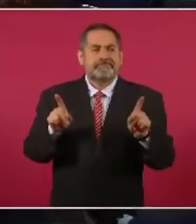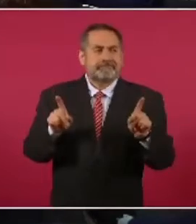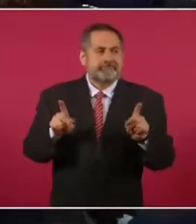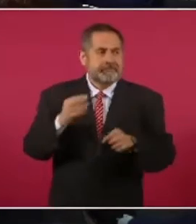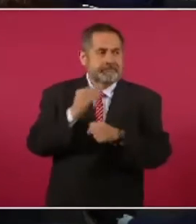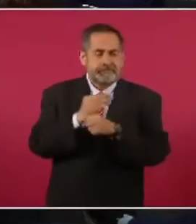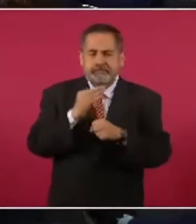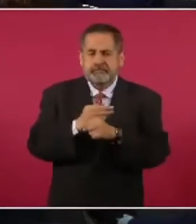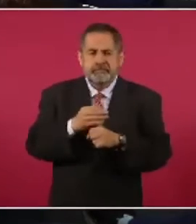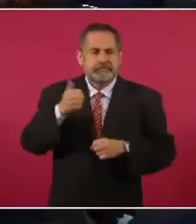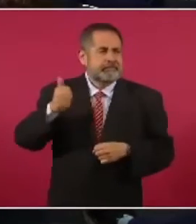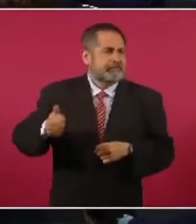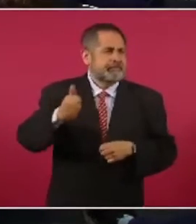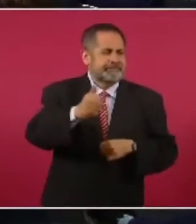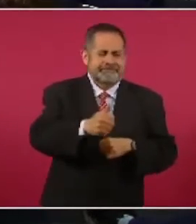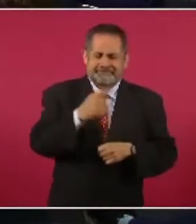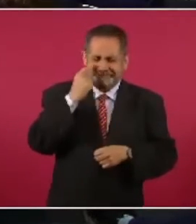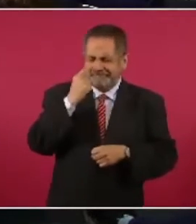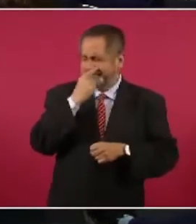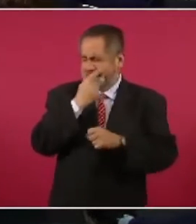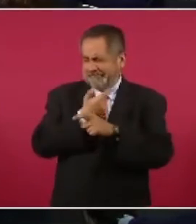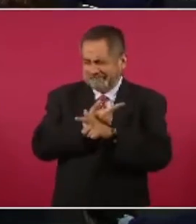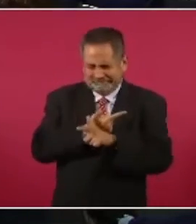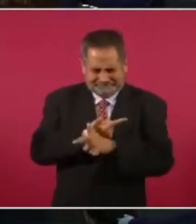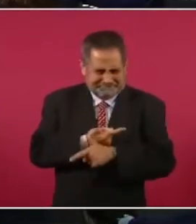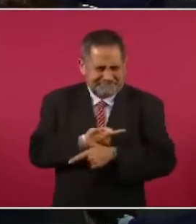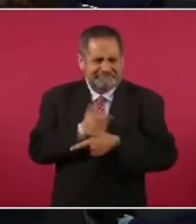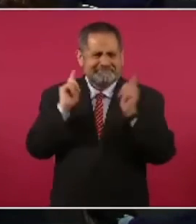en libertad plena,